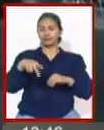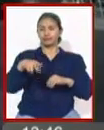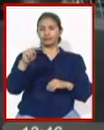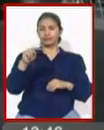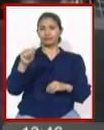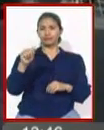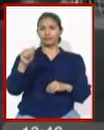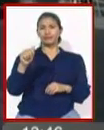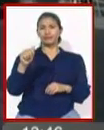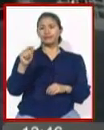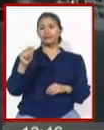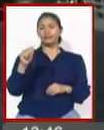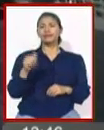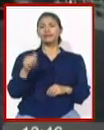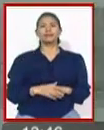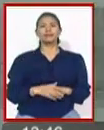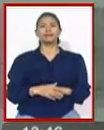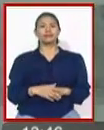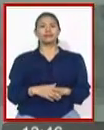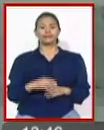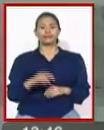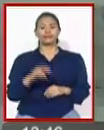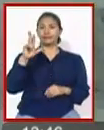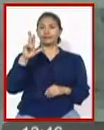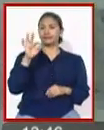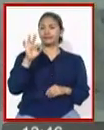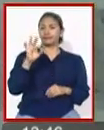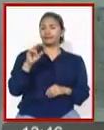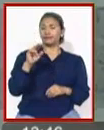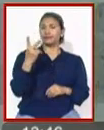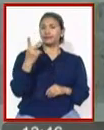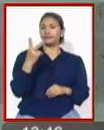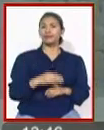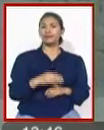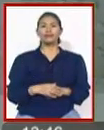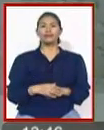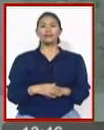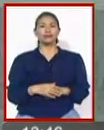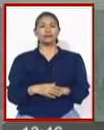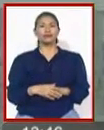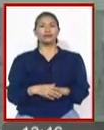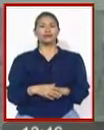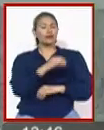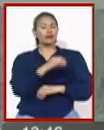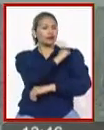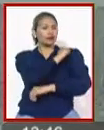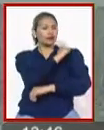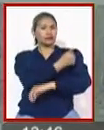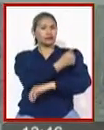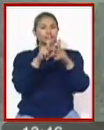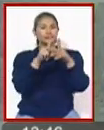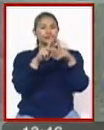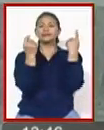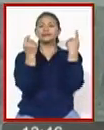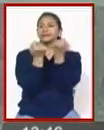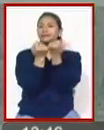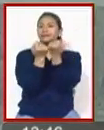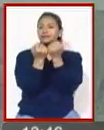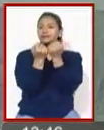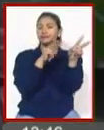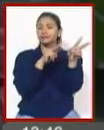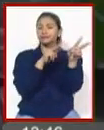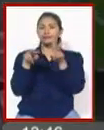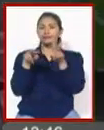el Observatorio de San Calixto, la magnitud fue de 3.2 grados en la escala de Richter. Las autoridades departamentales, tras un monitoreo